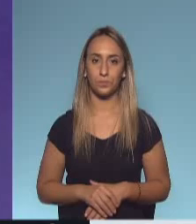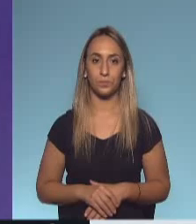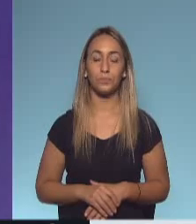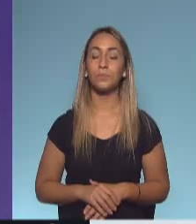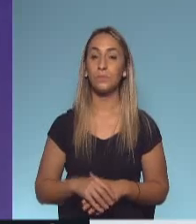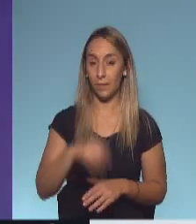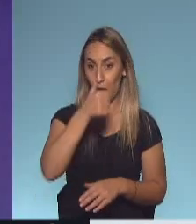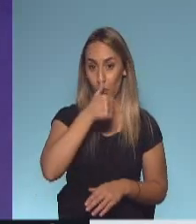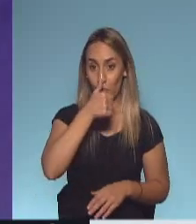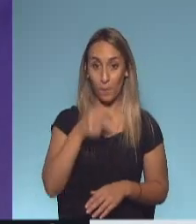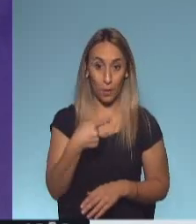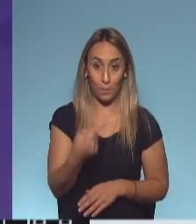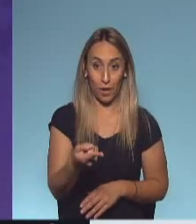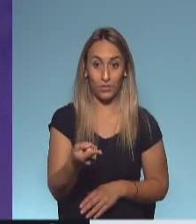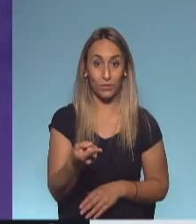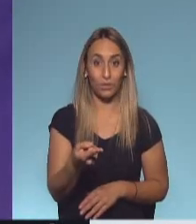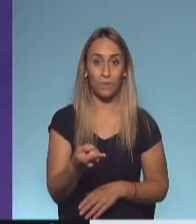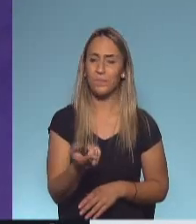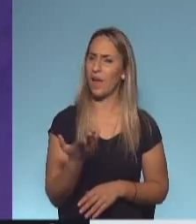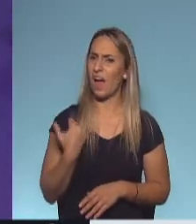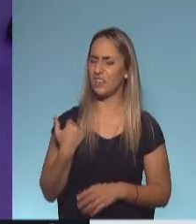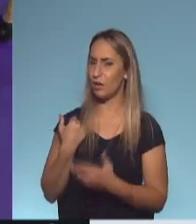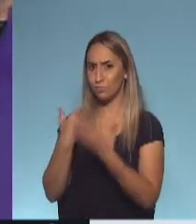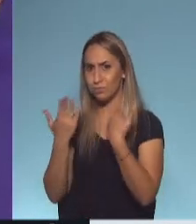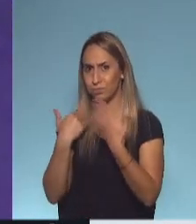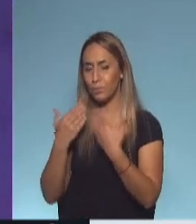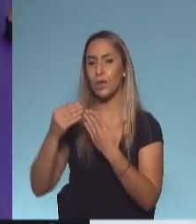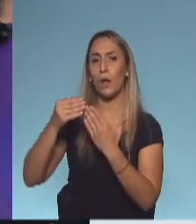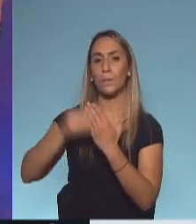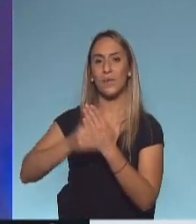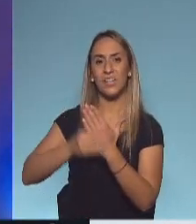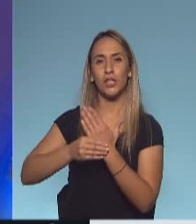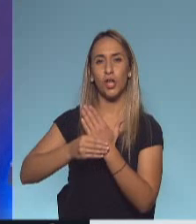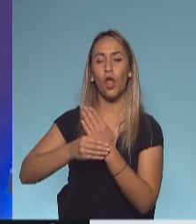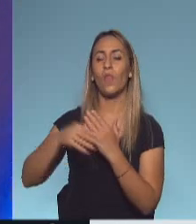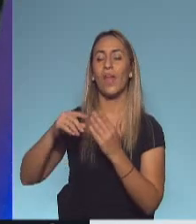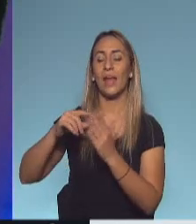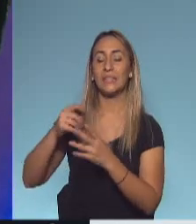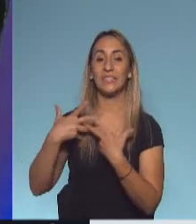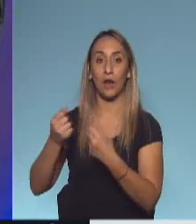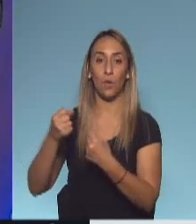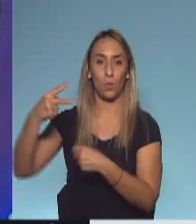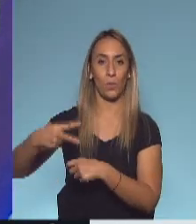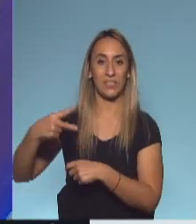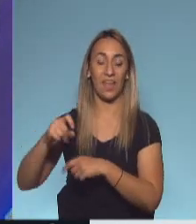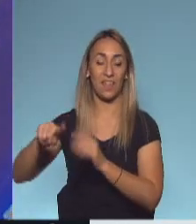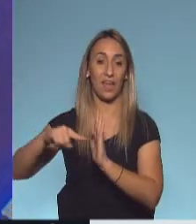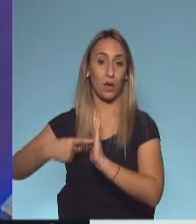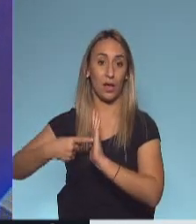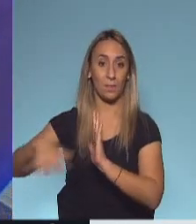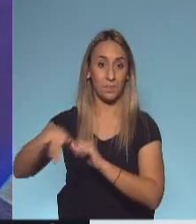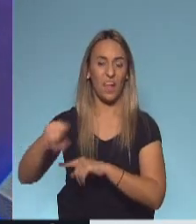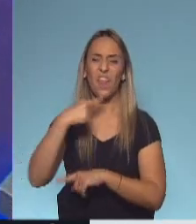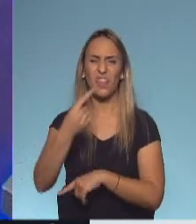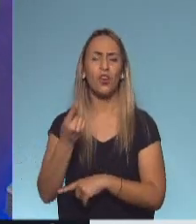El domingo próximo, con lo cual ayer hablábamos con Nicolás Kreplak, viceministro de Salud de la Provincia de Buenos Aires, decía que tenían disponibilidad de vacunas hasta el martes, sí.